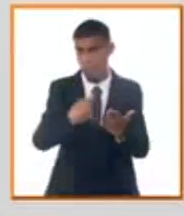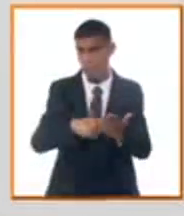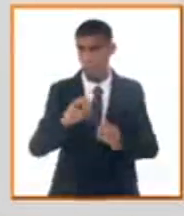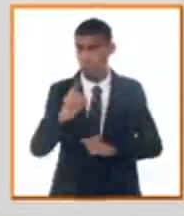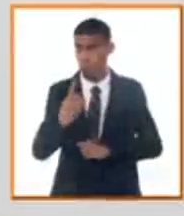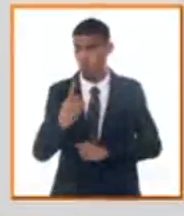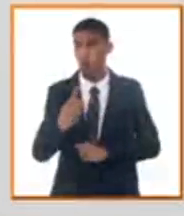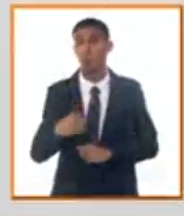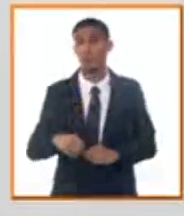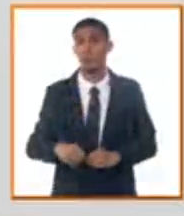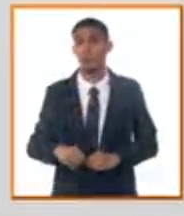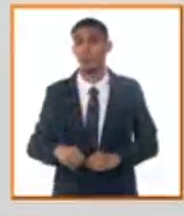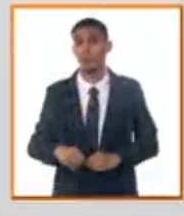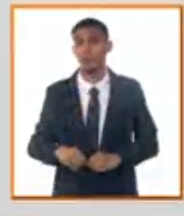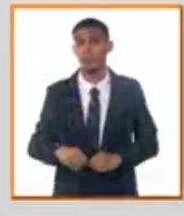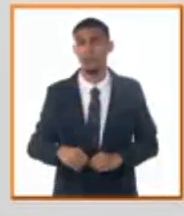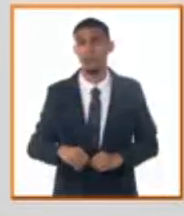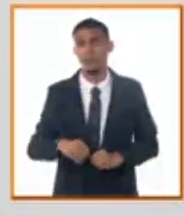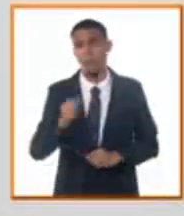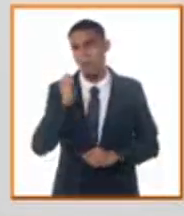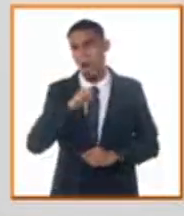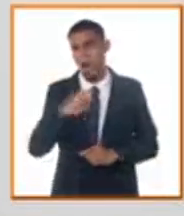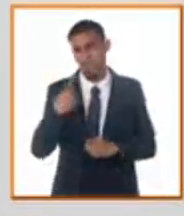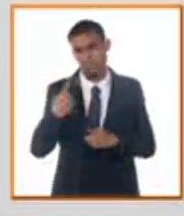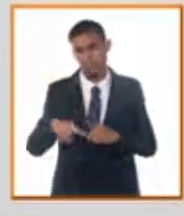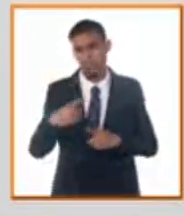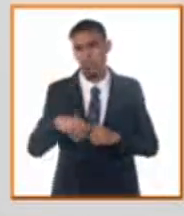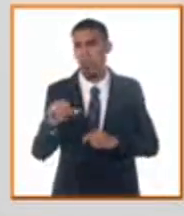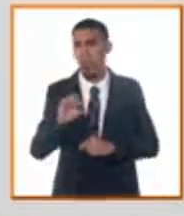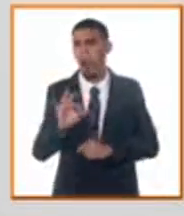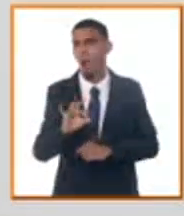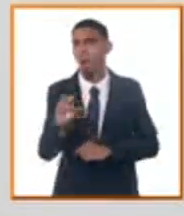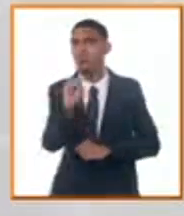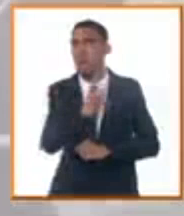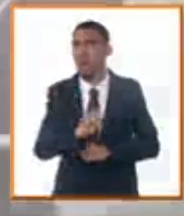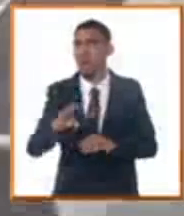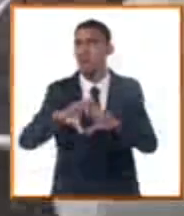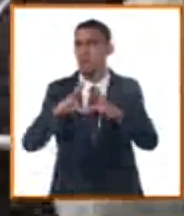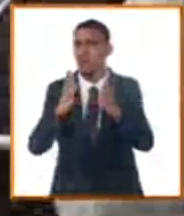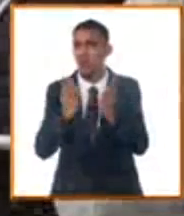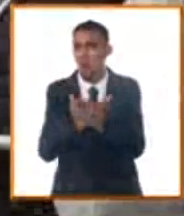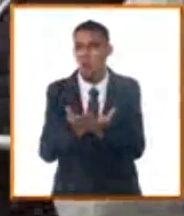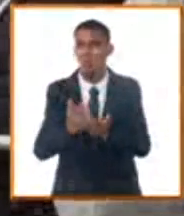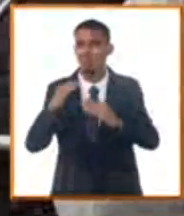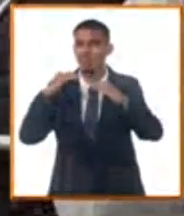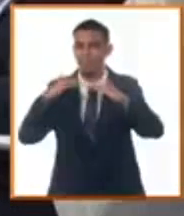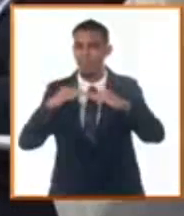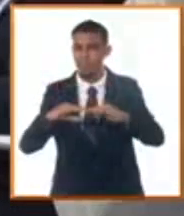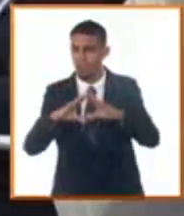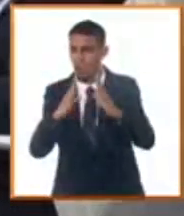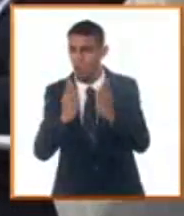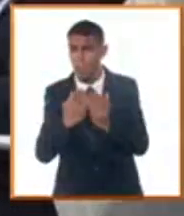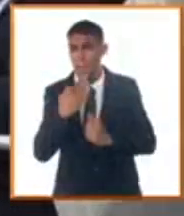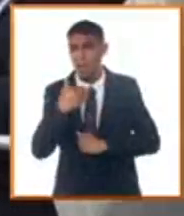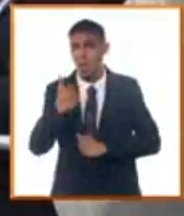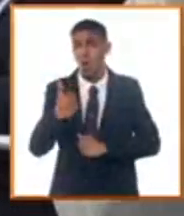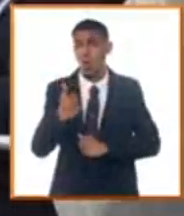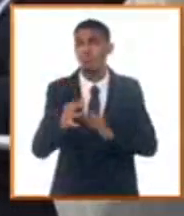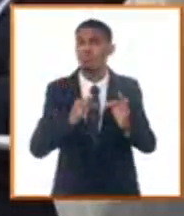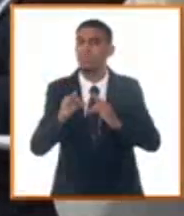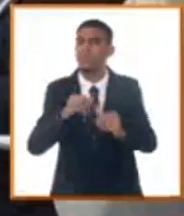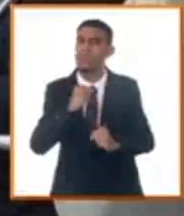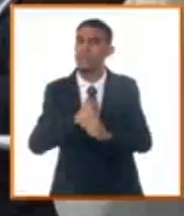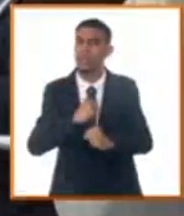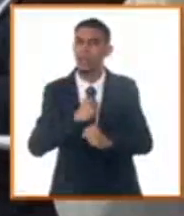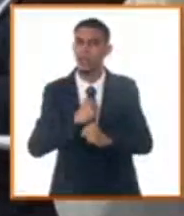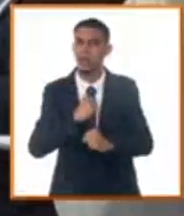electrónicos, uso de pasarelas de pago, es mucho más que eso. Es también organizar los temas de logística, es organizar también mejor y con mucho más